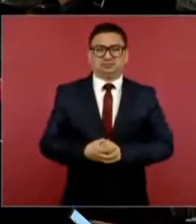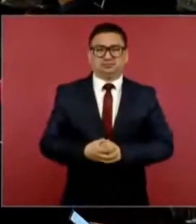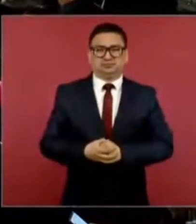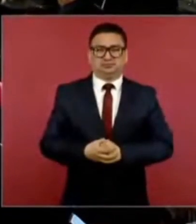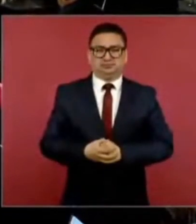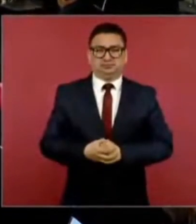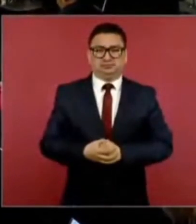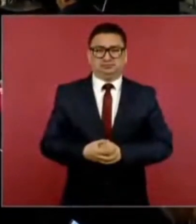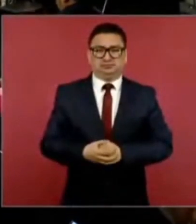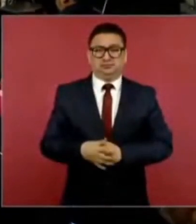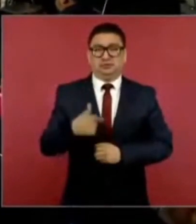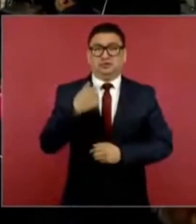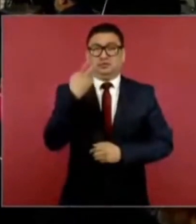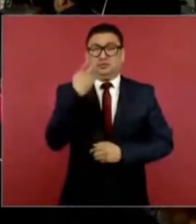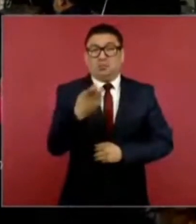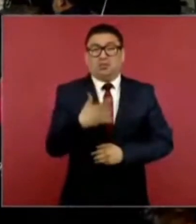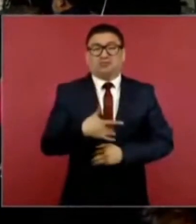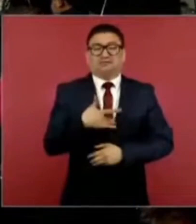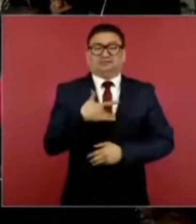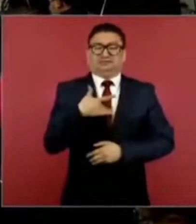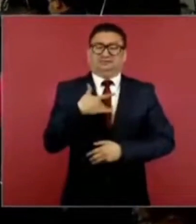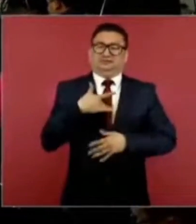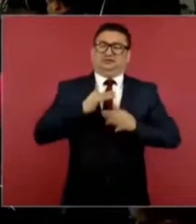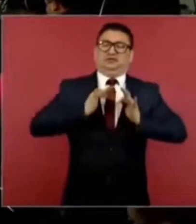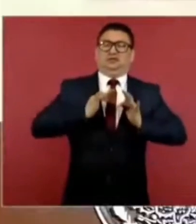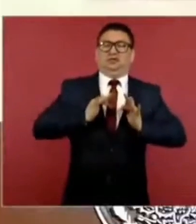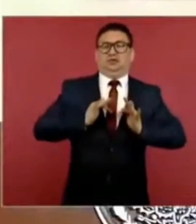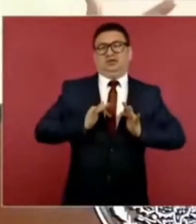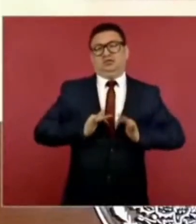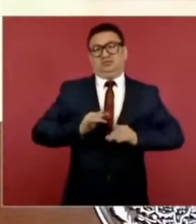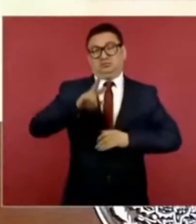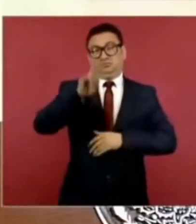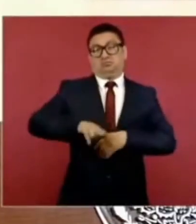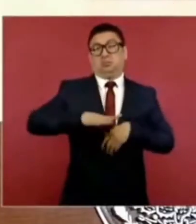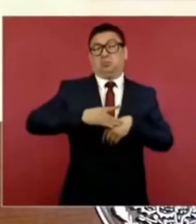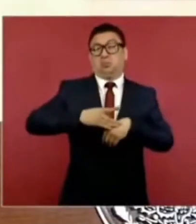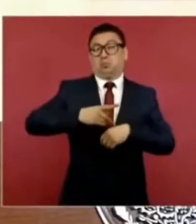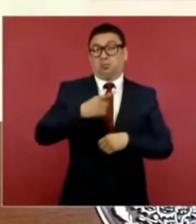Y me siento muy a gusto porque eso fue